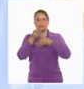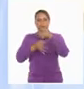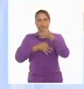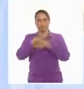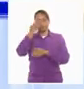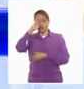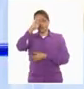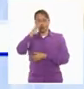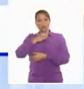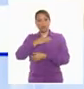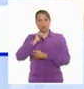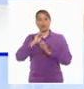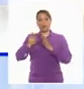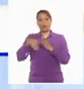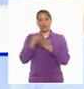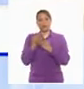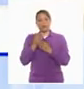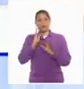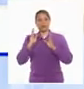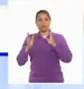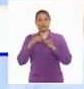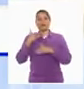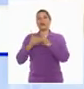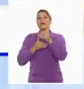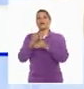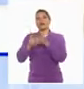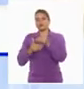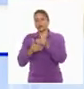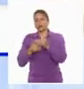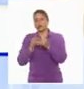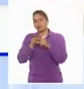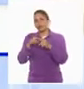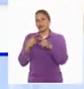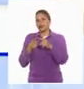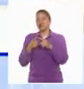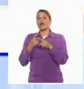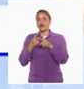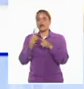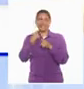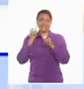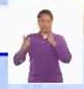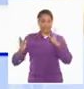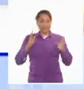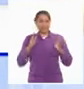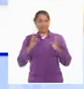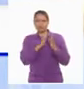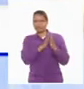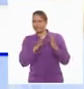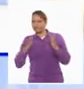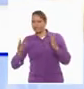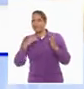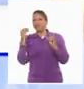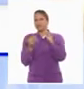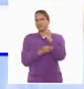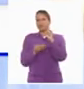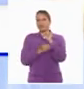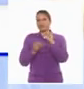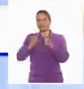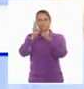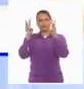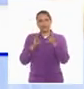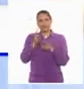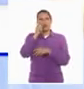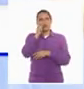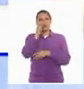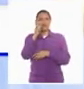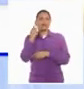a esta jornada con avances, y digo con avances porque durante todo el año hemos logrado fortalecer las redes de hombres que tienen